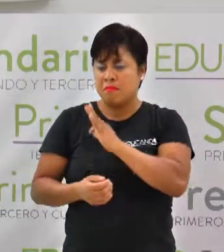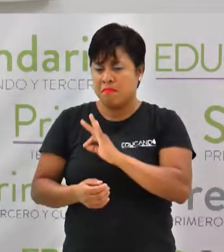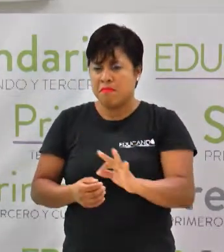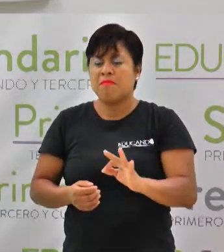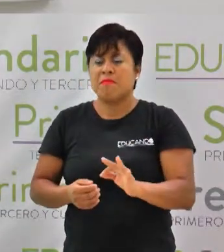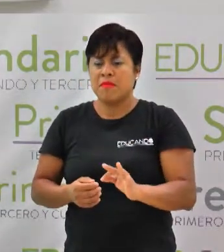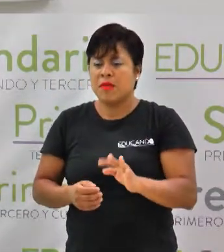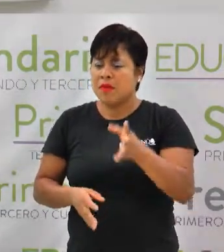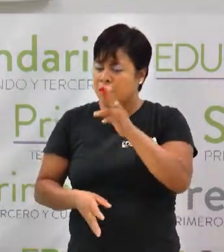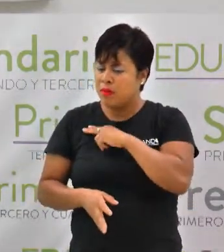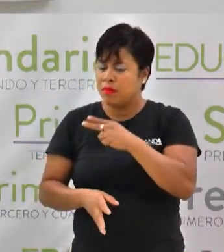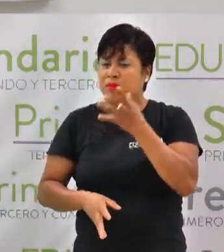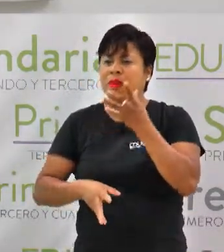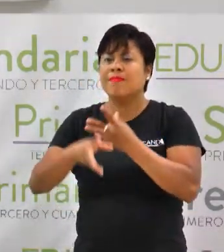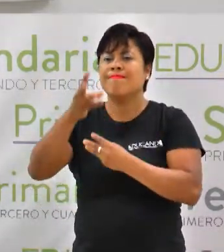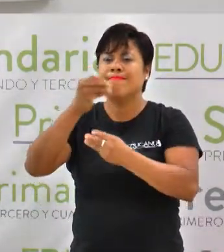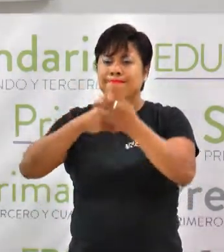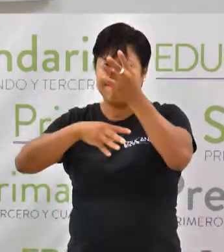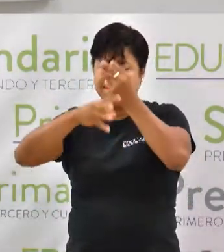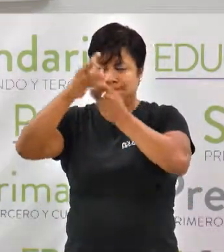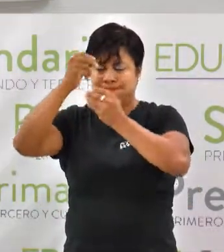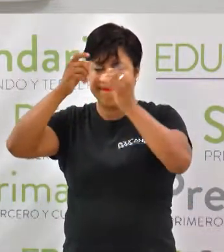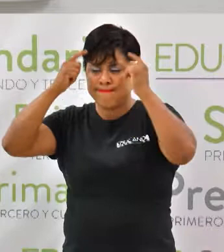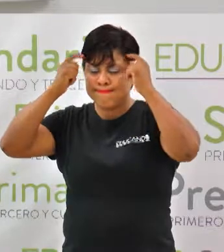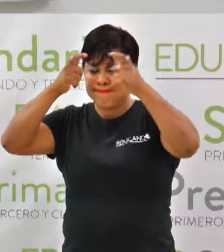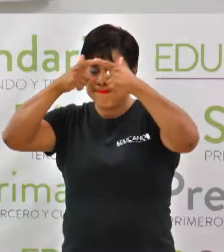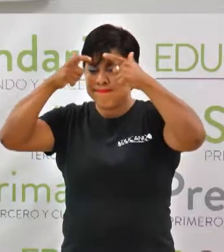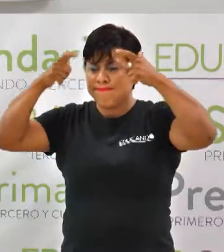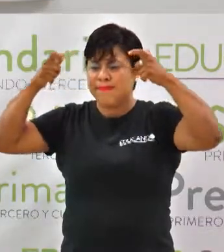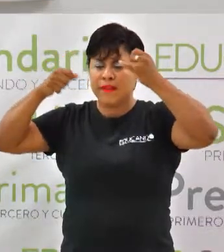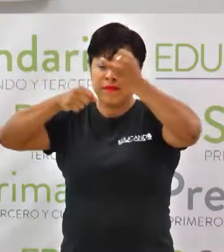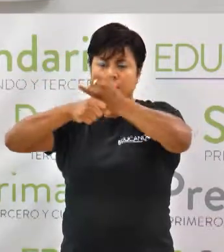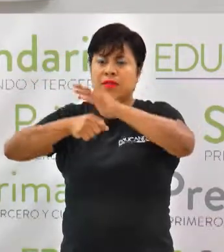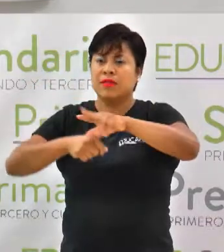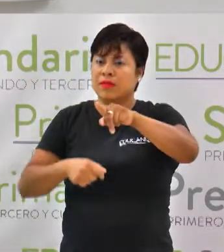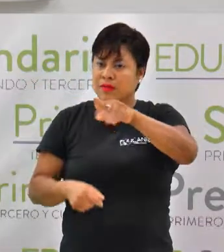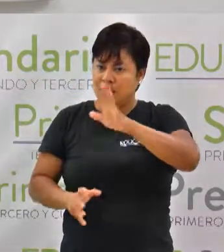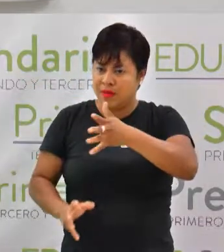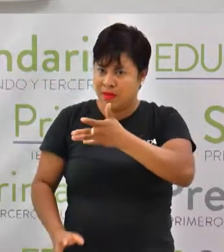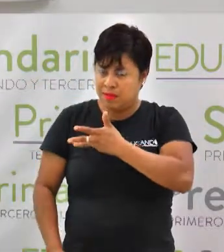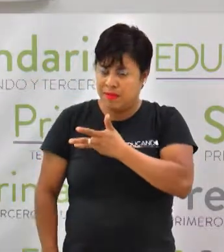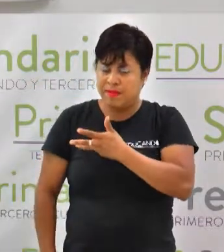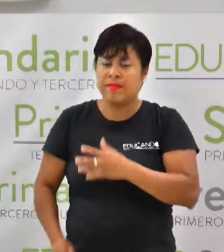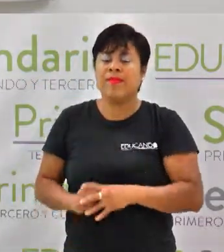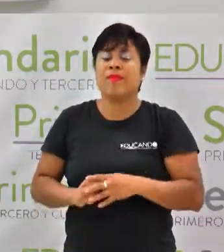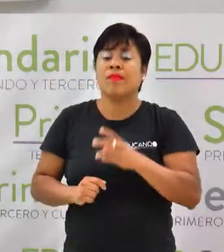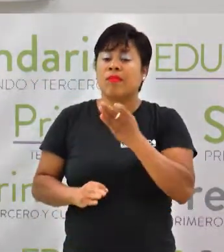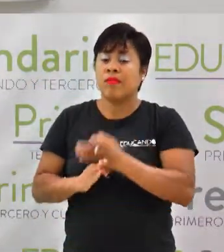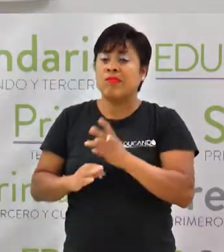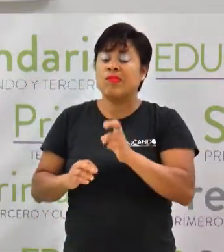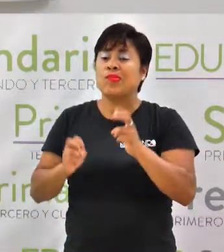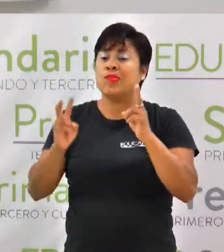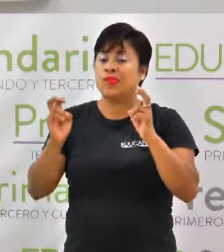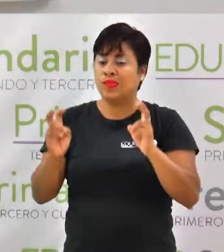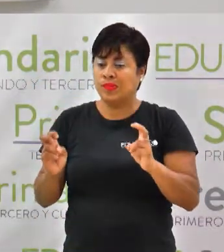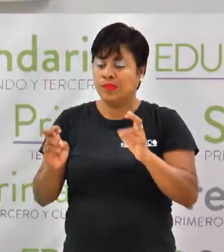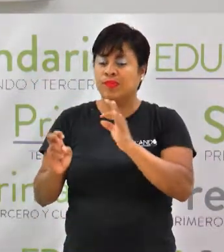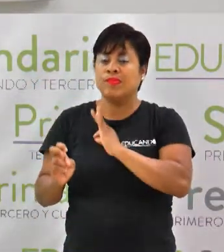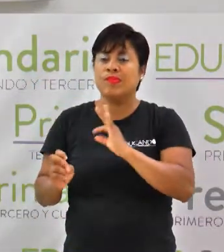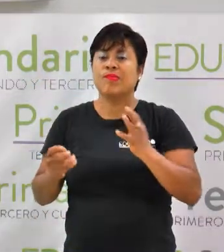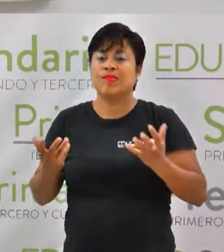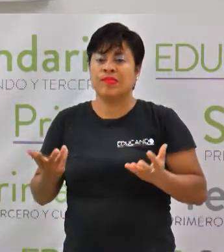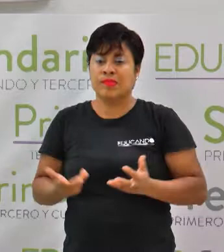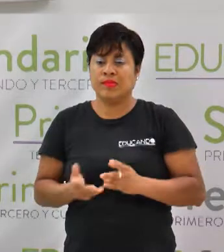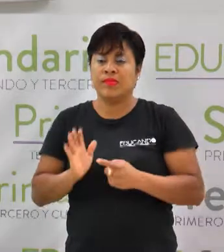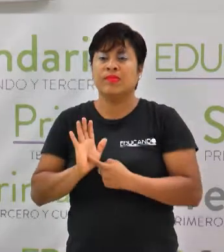va a permitir enriquecer ese tema, hacer crecer toda la información que tú ya tienes. Nuestro tema de las casas nos